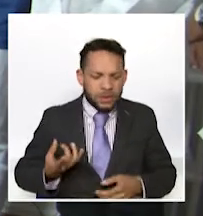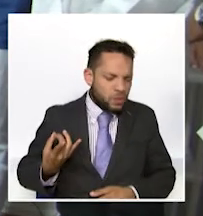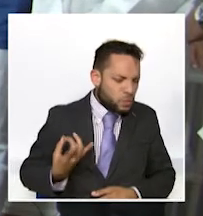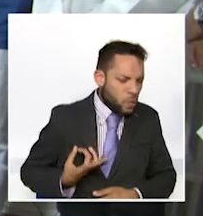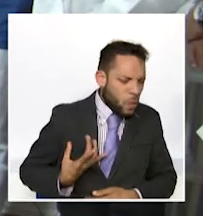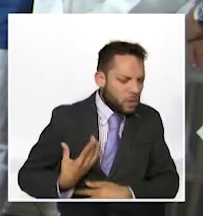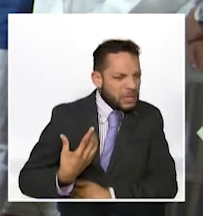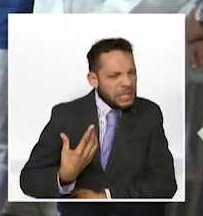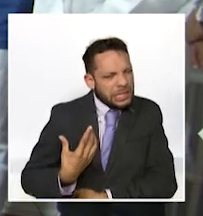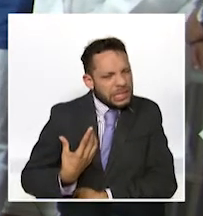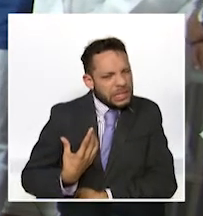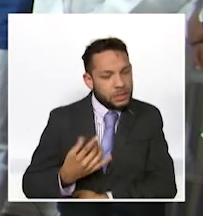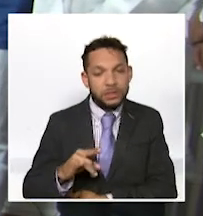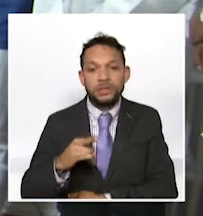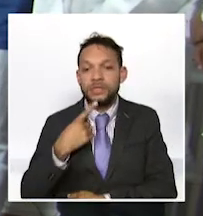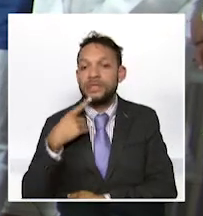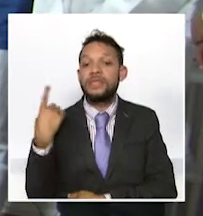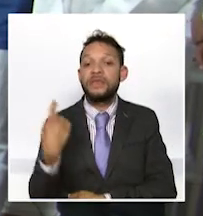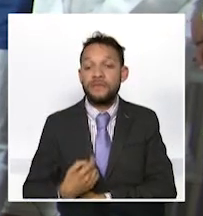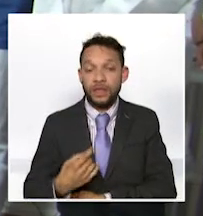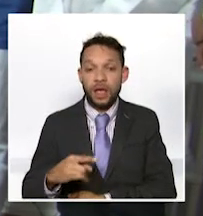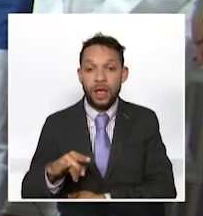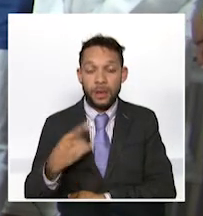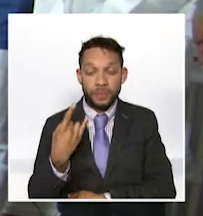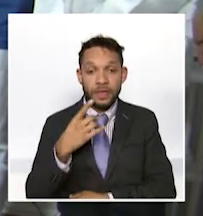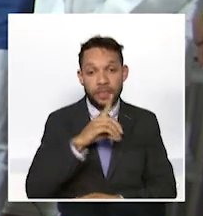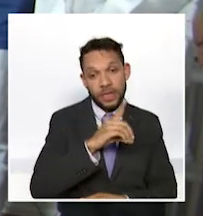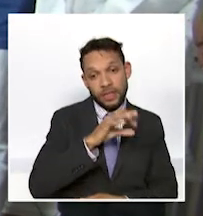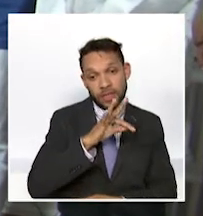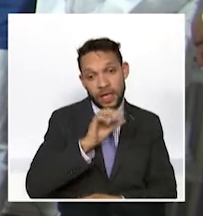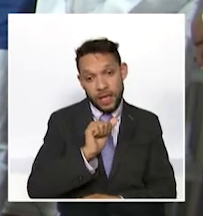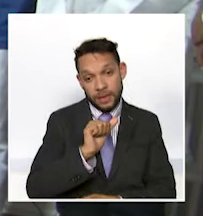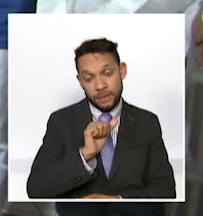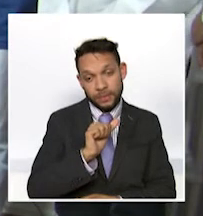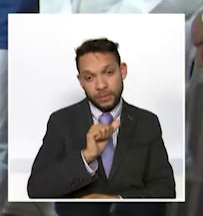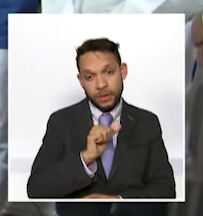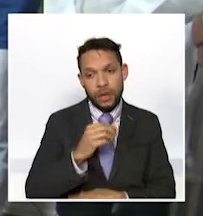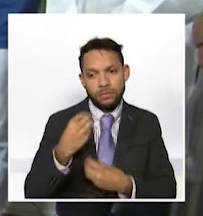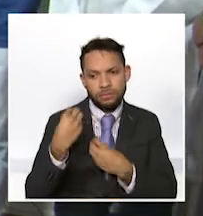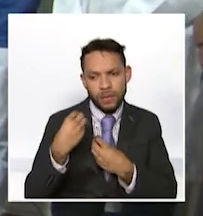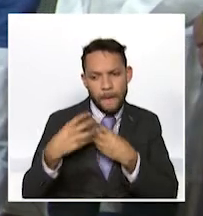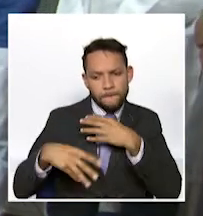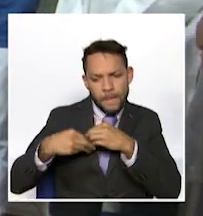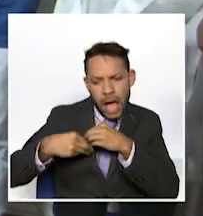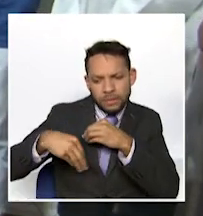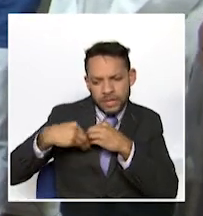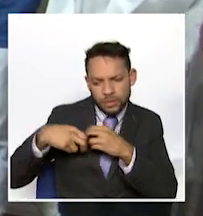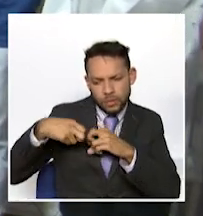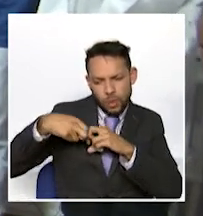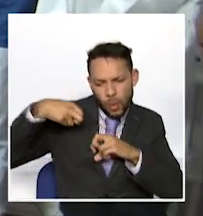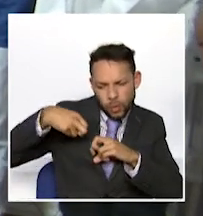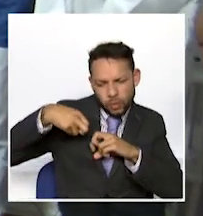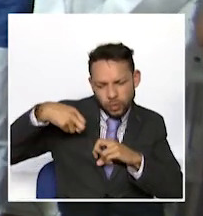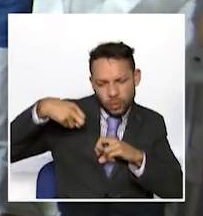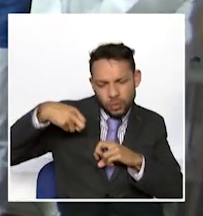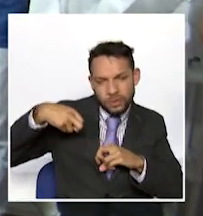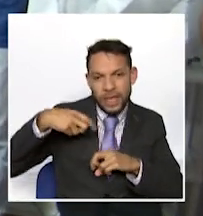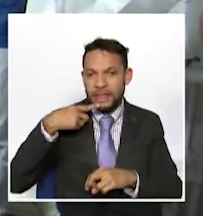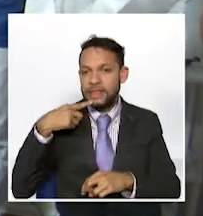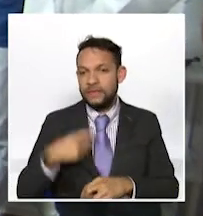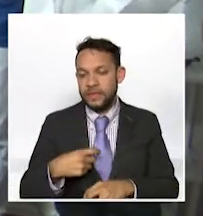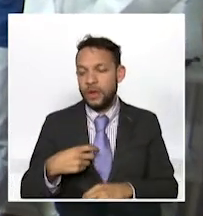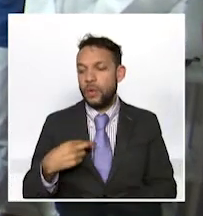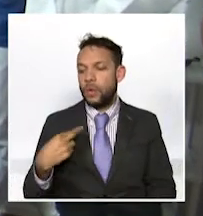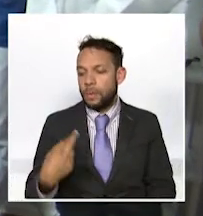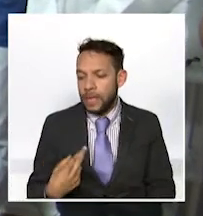estamos lidiando mucho con algo que llamamos el TTA o trastorno por trauma acumulativo y tiene que ver básicamente con la repetición indefinida de